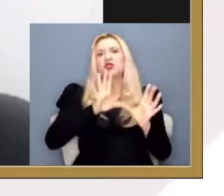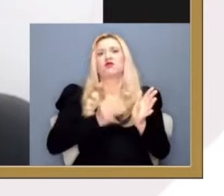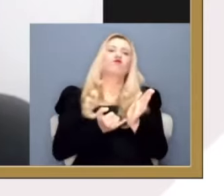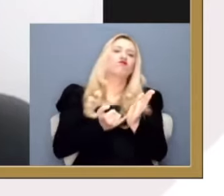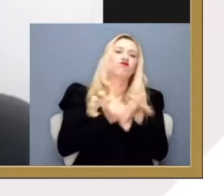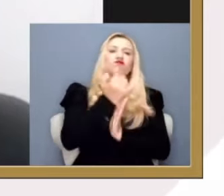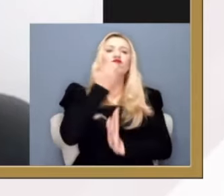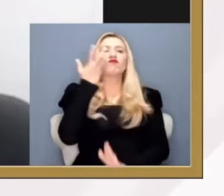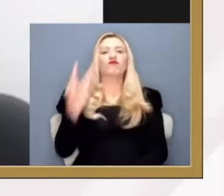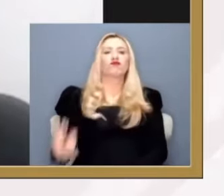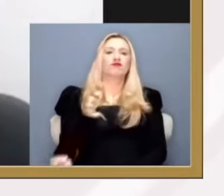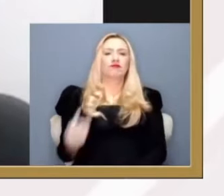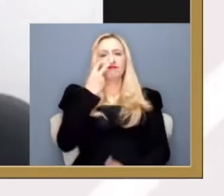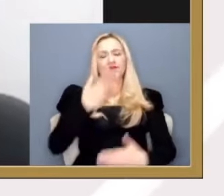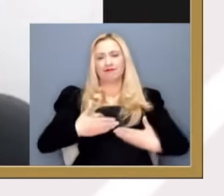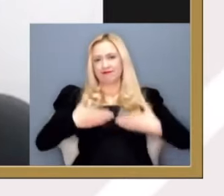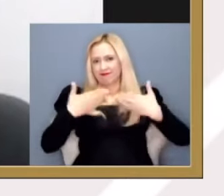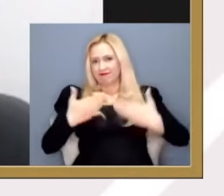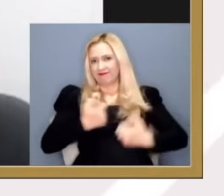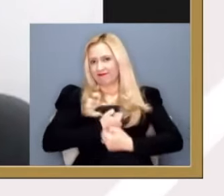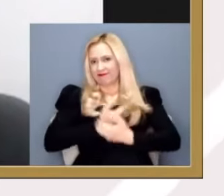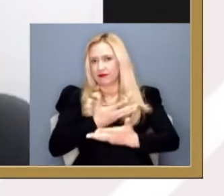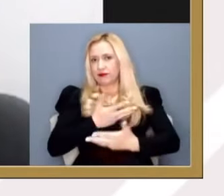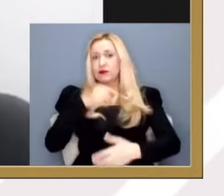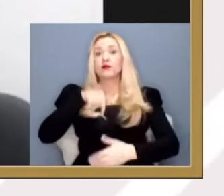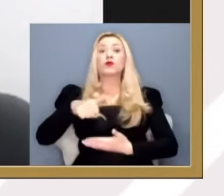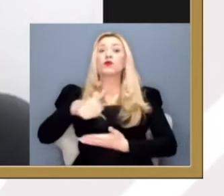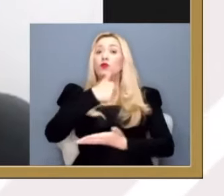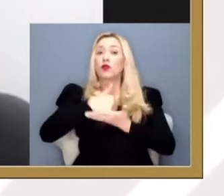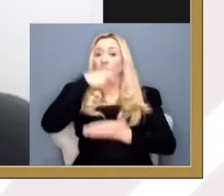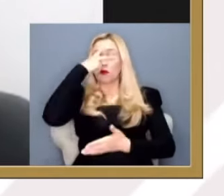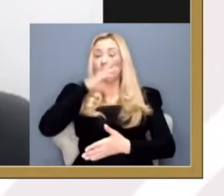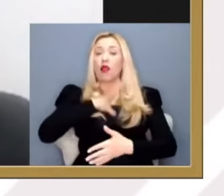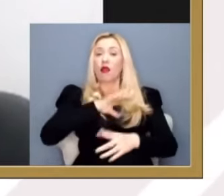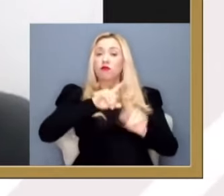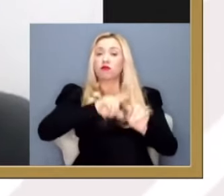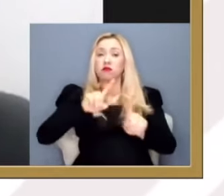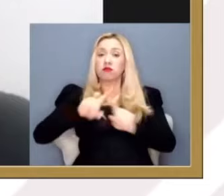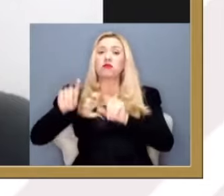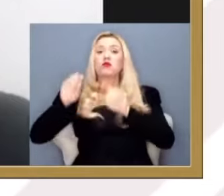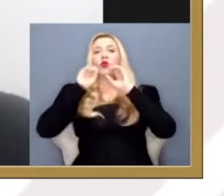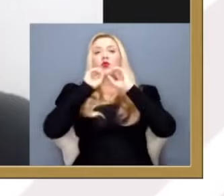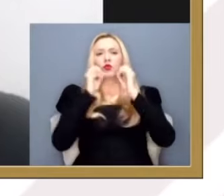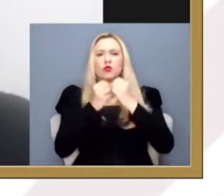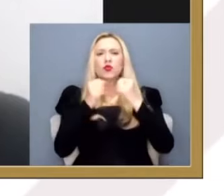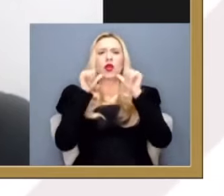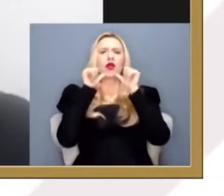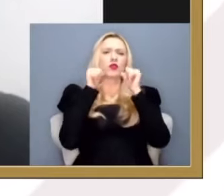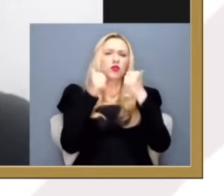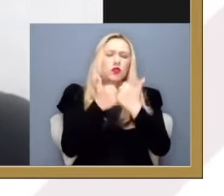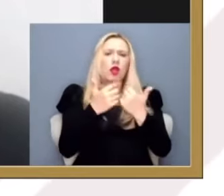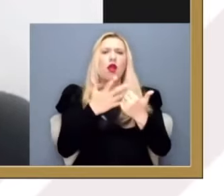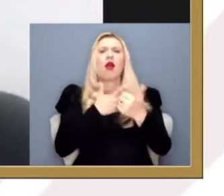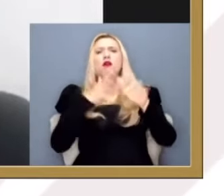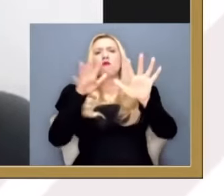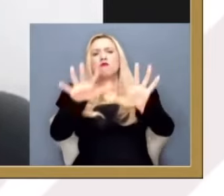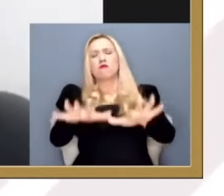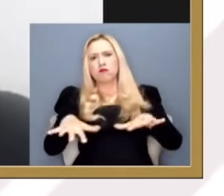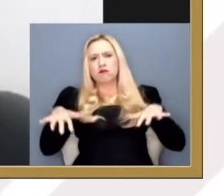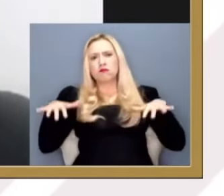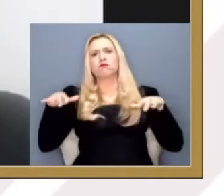que aquí en Ciudad de México hay infinidad de organizaciones que tenía sesiones de grupos de